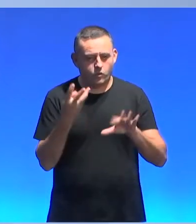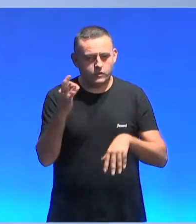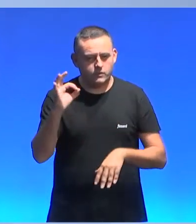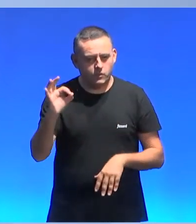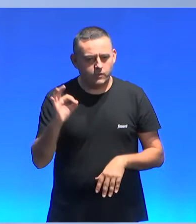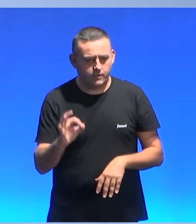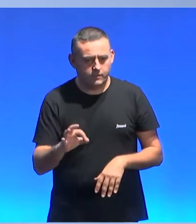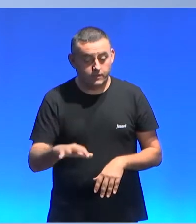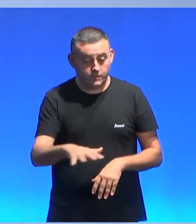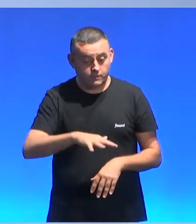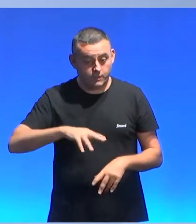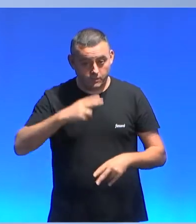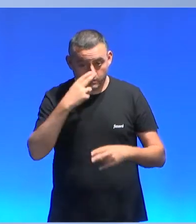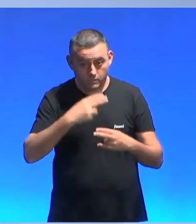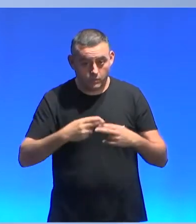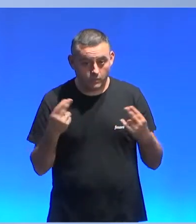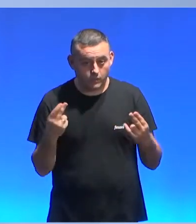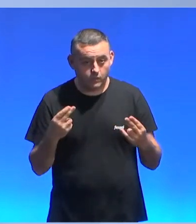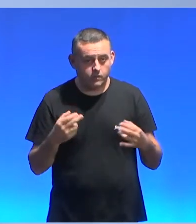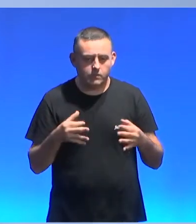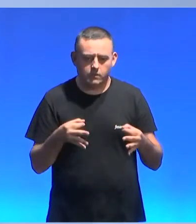está constantemente